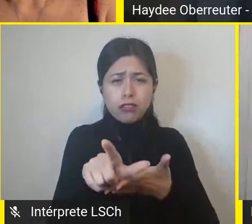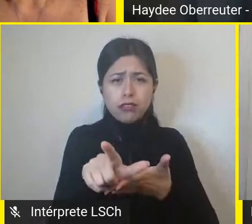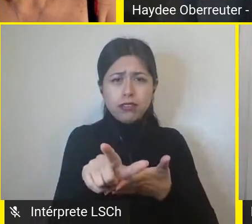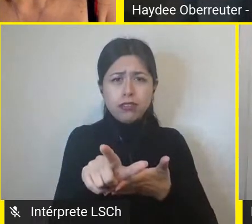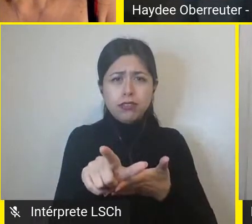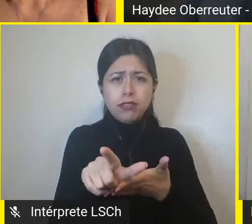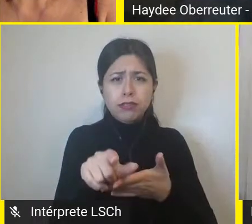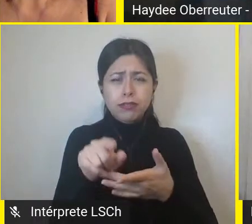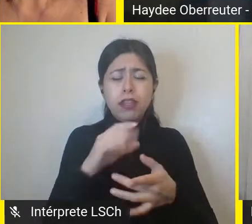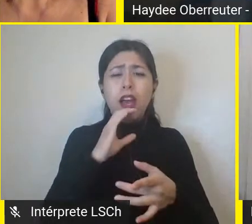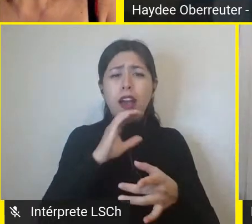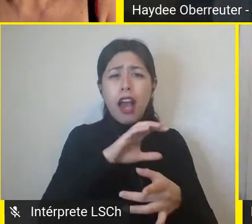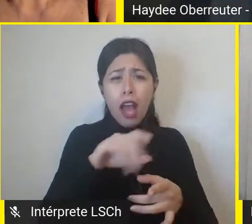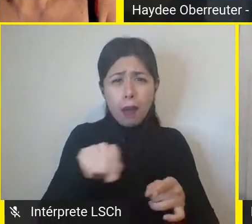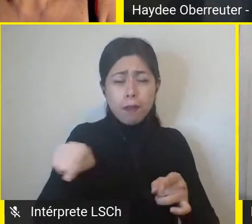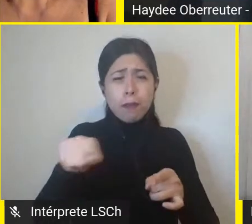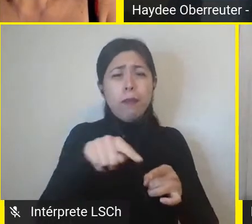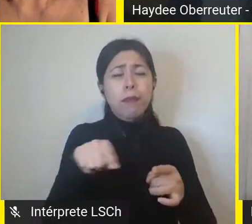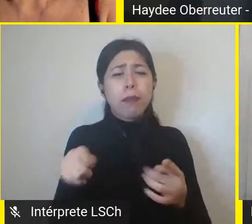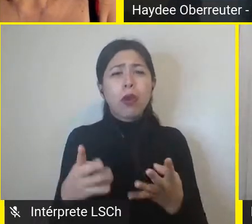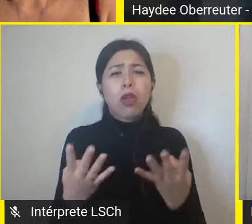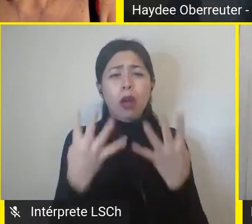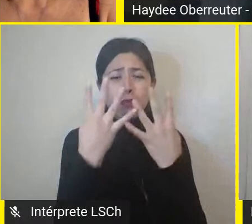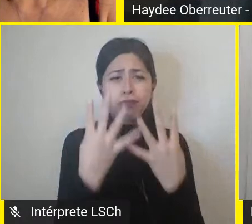al campo de prisioneros de Tres Álamos,